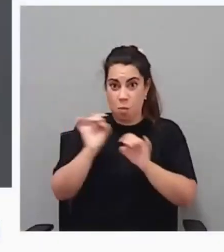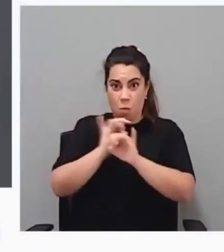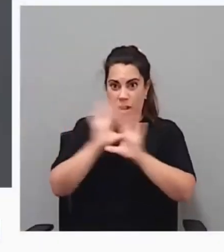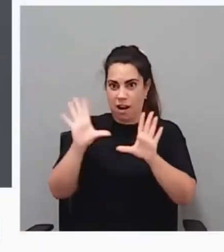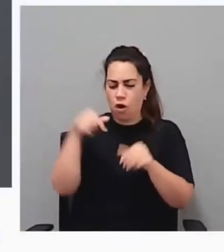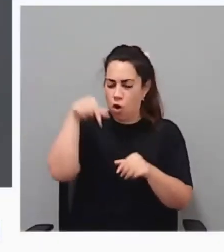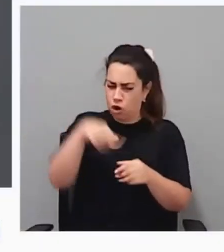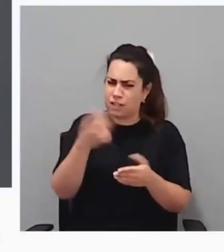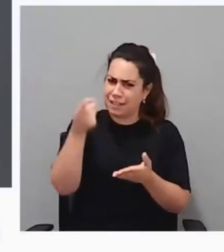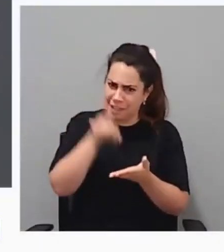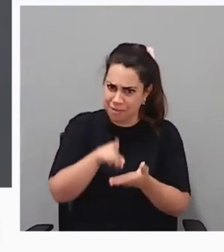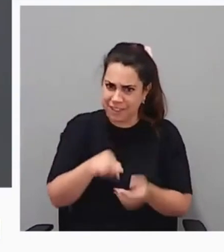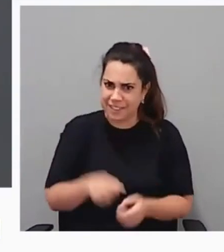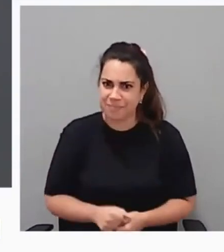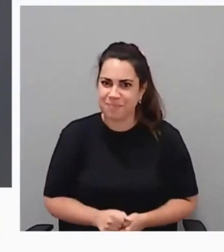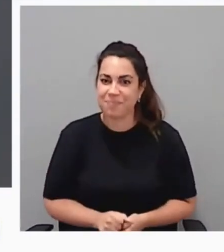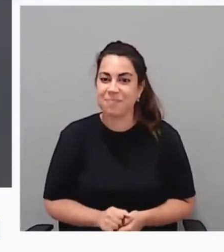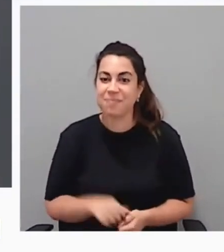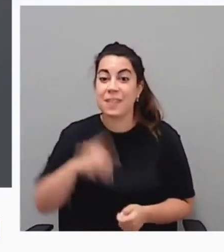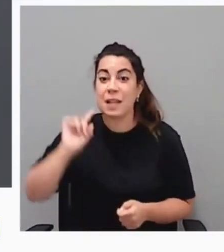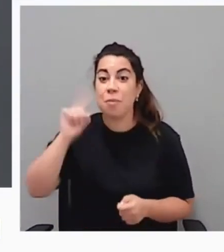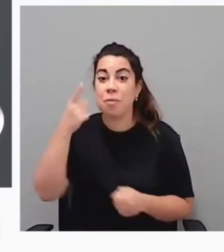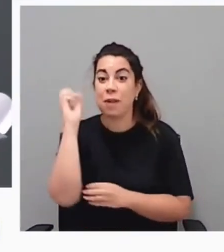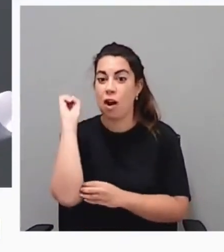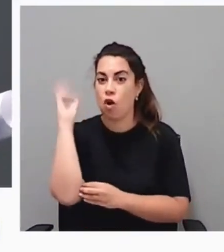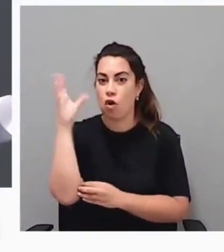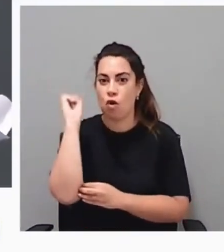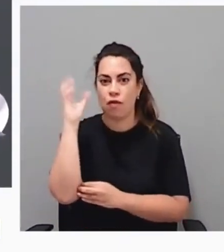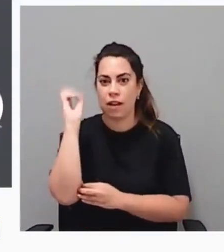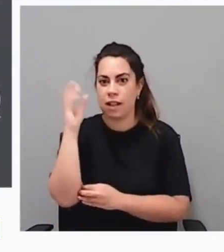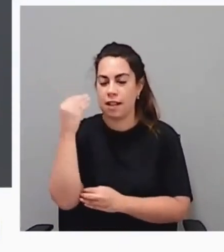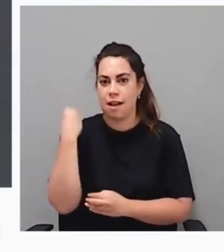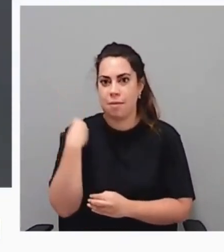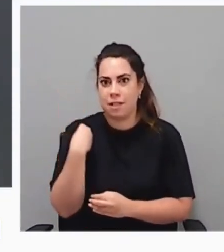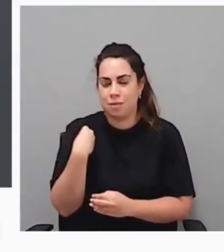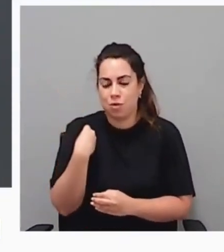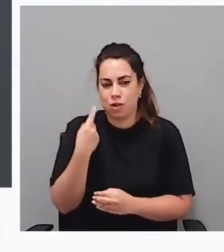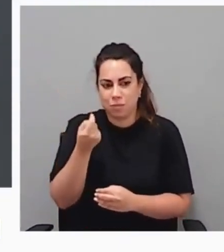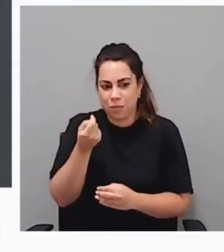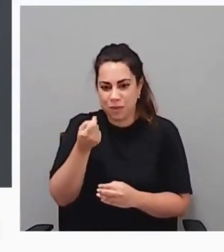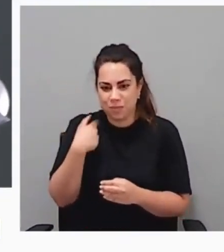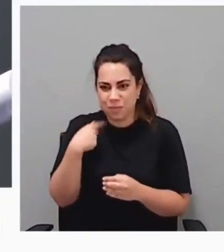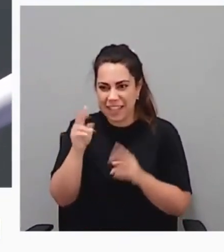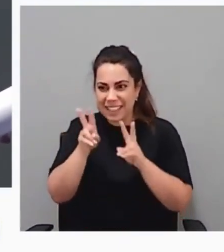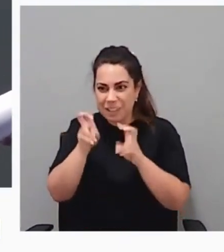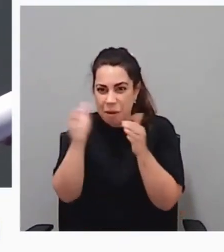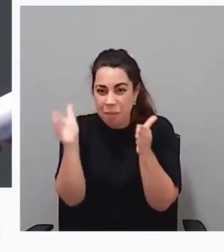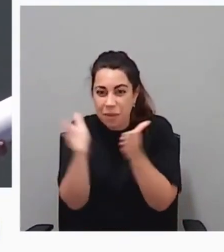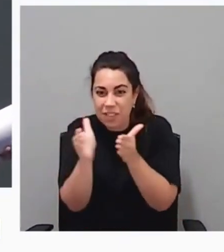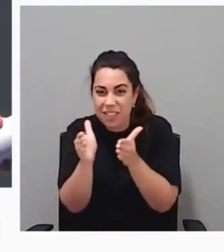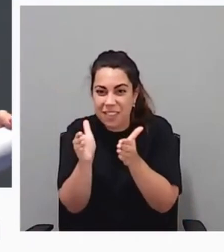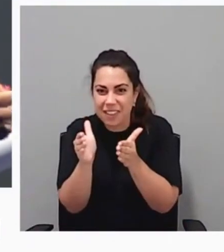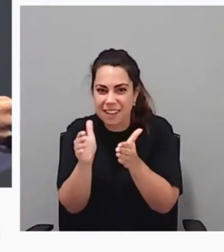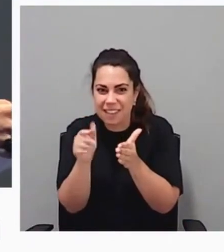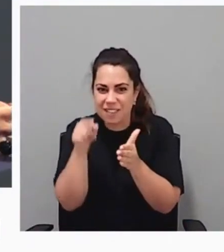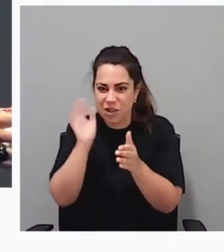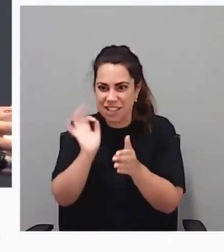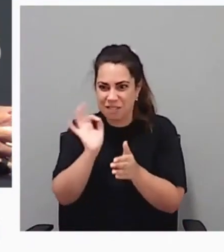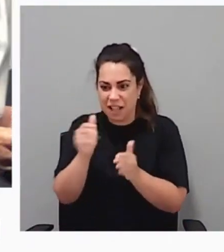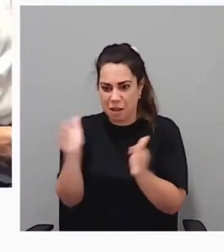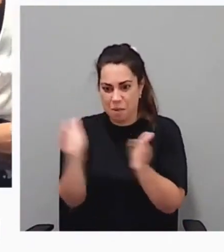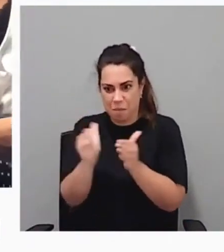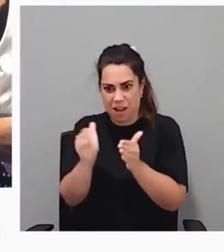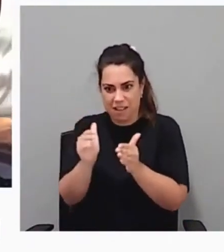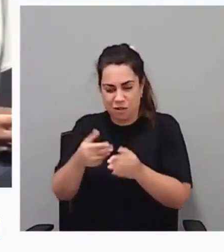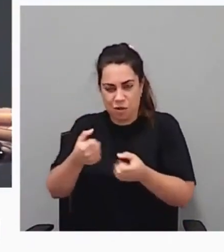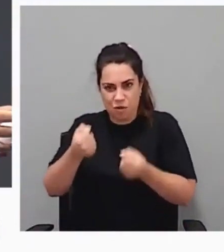lo vamos a ver. La primera de las conferencias tiene mucho que ver con lo pequeñito, pero es que a veces lo pequeñito tiene un gran potencial.